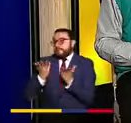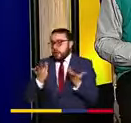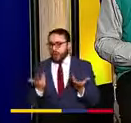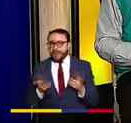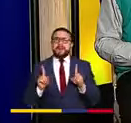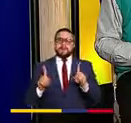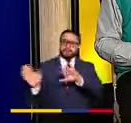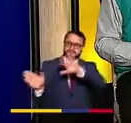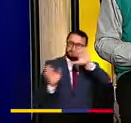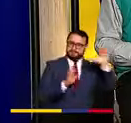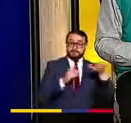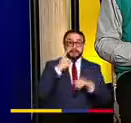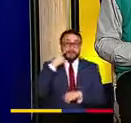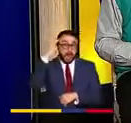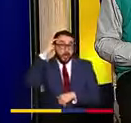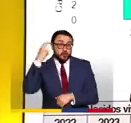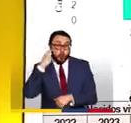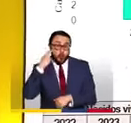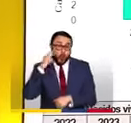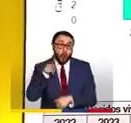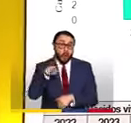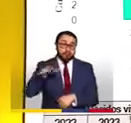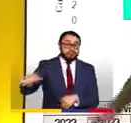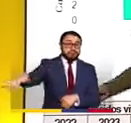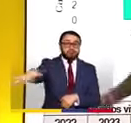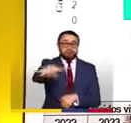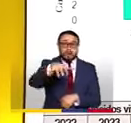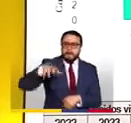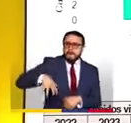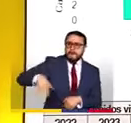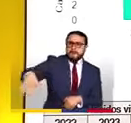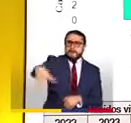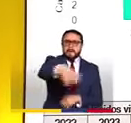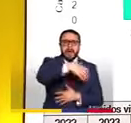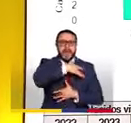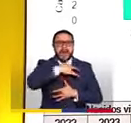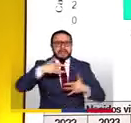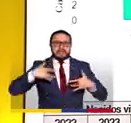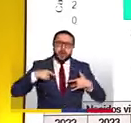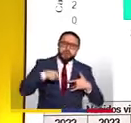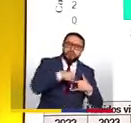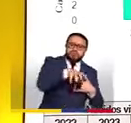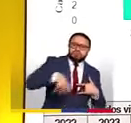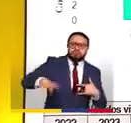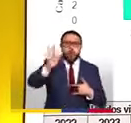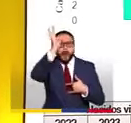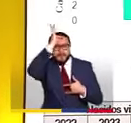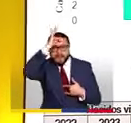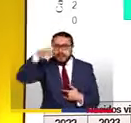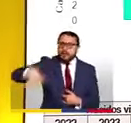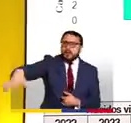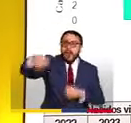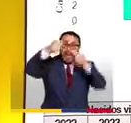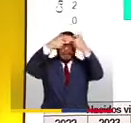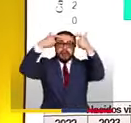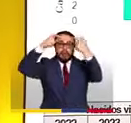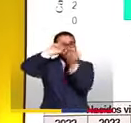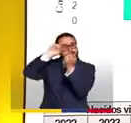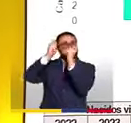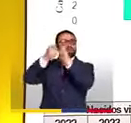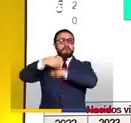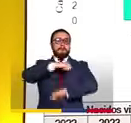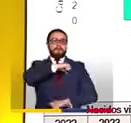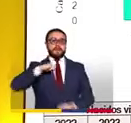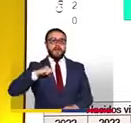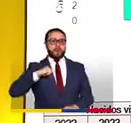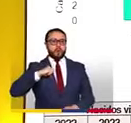qué tan alta en Chocó si privatizaron todos los puestos de salud y hospitales? Es una buena análisis